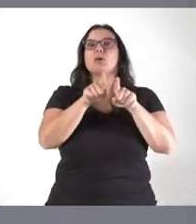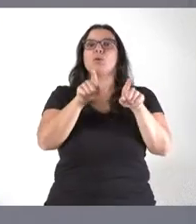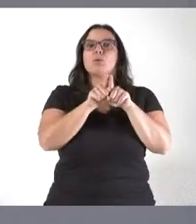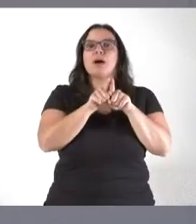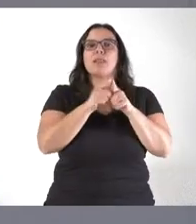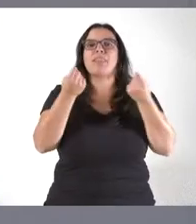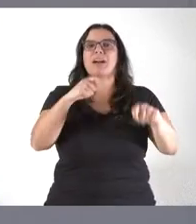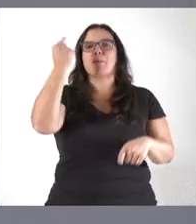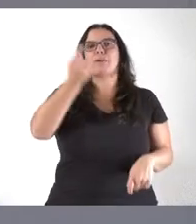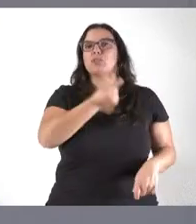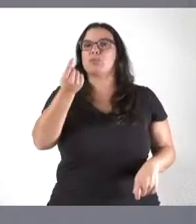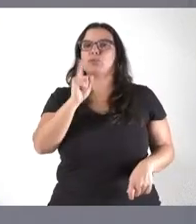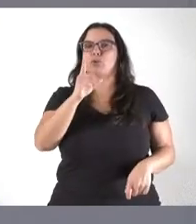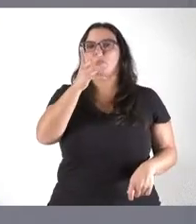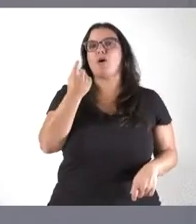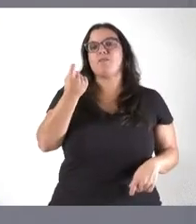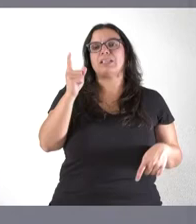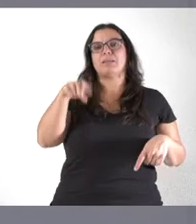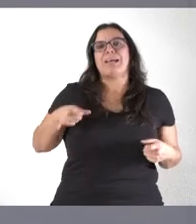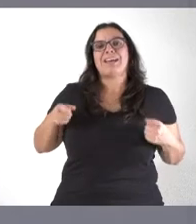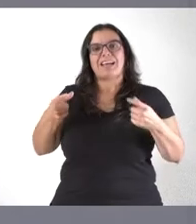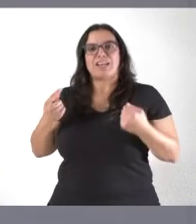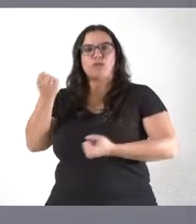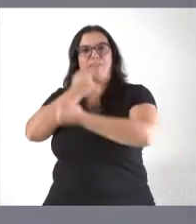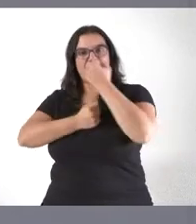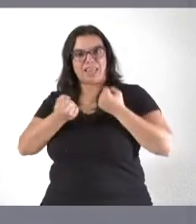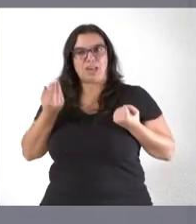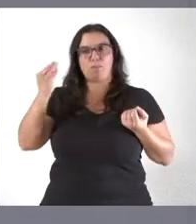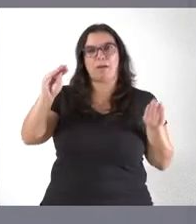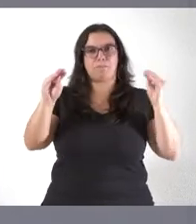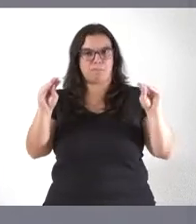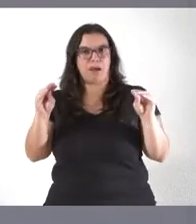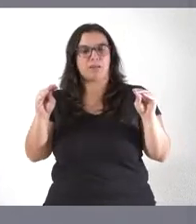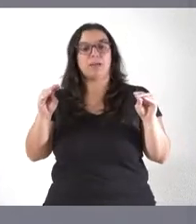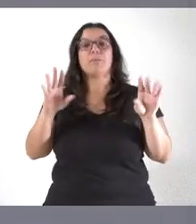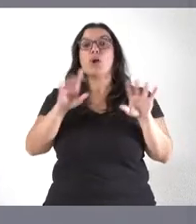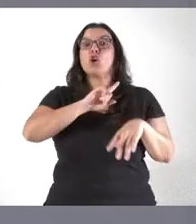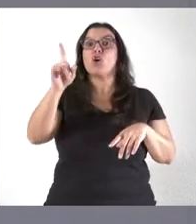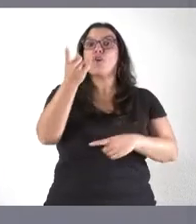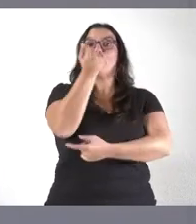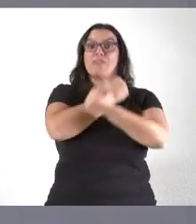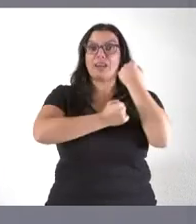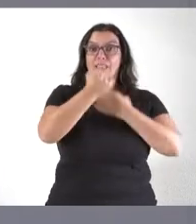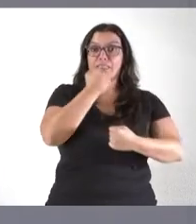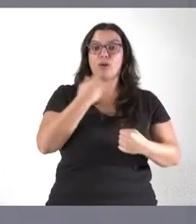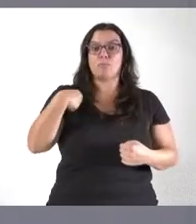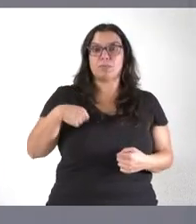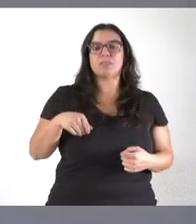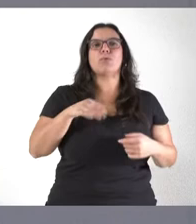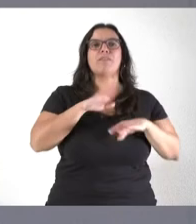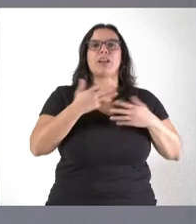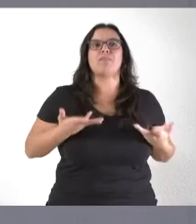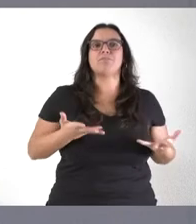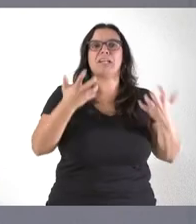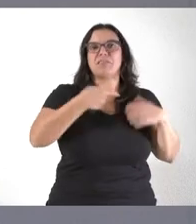añadir los gastos financieros como es natural y por tanto iremos Más allá de esta cifra pero lo que es el gasto no financiero En definitiva lo que llega a los ciudadanos lo que puede